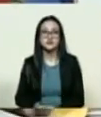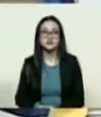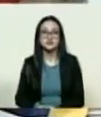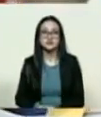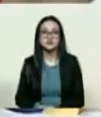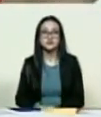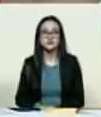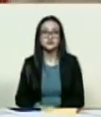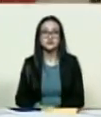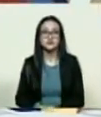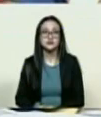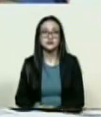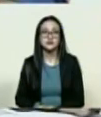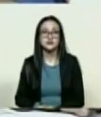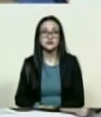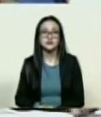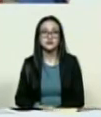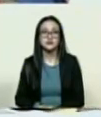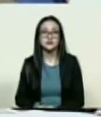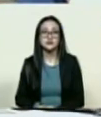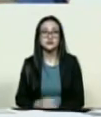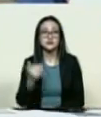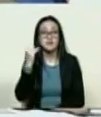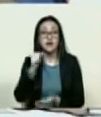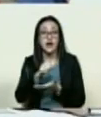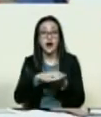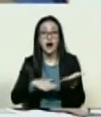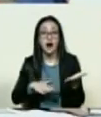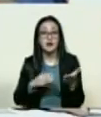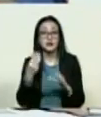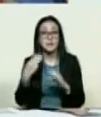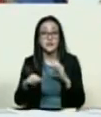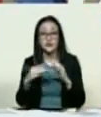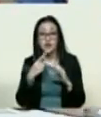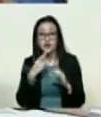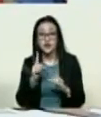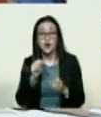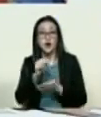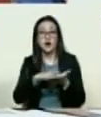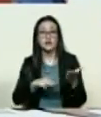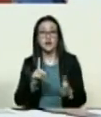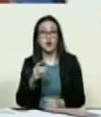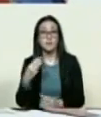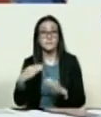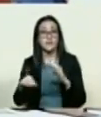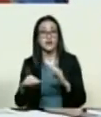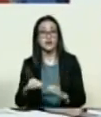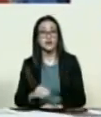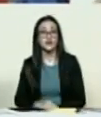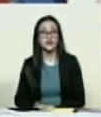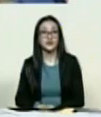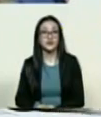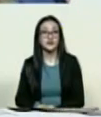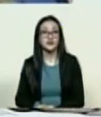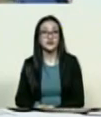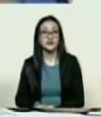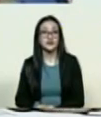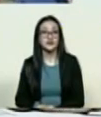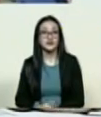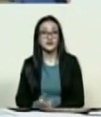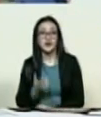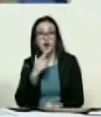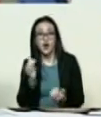La segunda pregunta. Imagínate lo de las cartas. Ellos mandaron las cartas, le dice que no mandaron las cartas. Esa carta desgraciada, ¿no? ¿Qué dice así? ¿Cómo la vas a esconder?